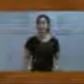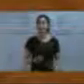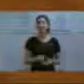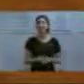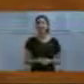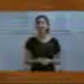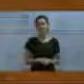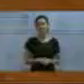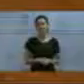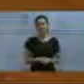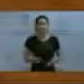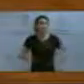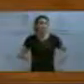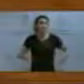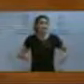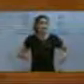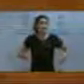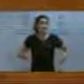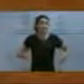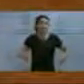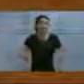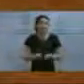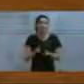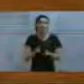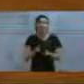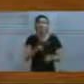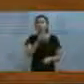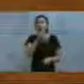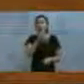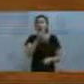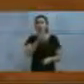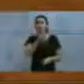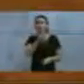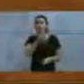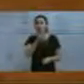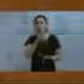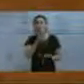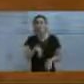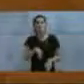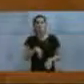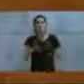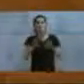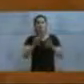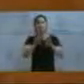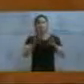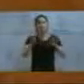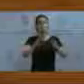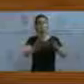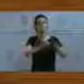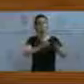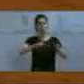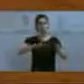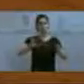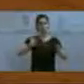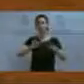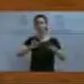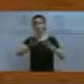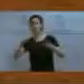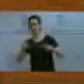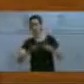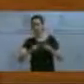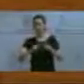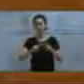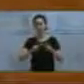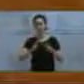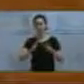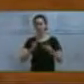Asturias, de nada sirve hacer un discurso en pro y en favor de los autónomos, de la universidad, de los